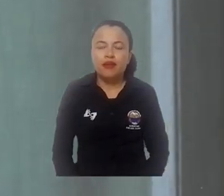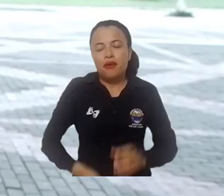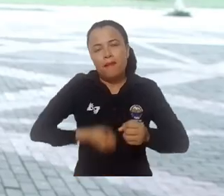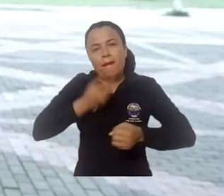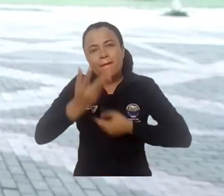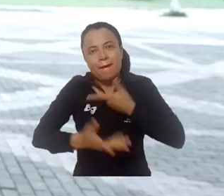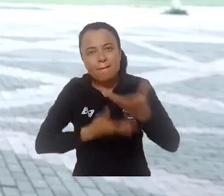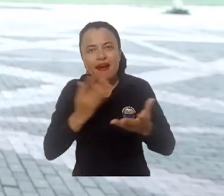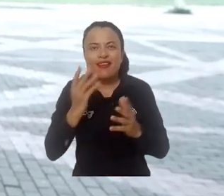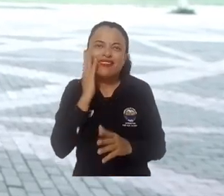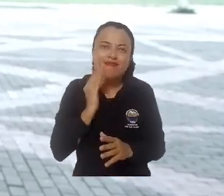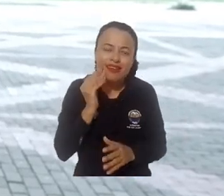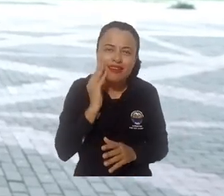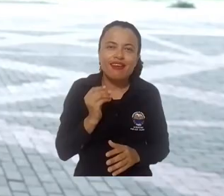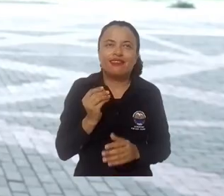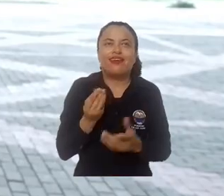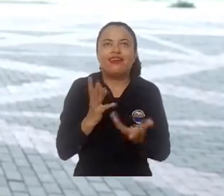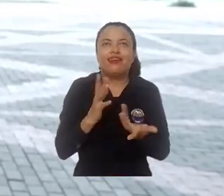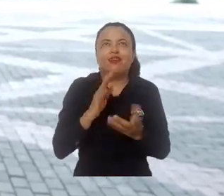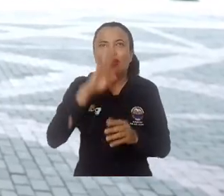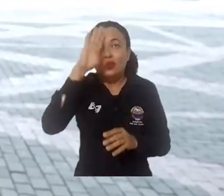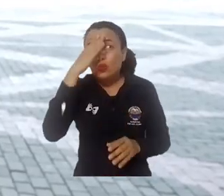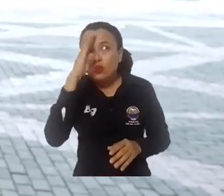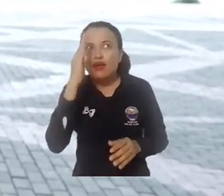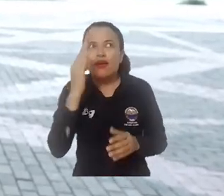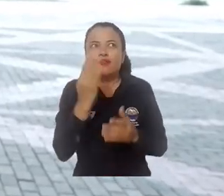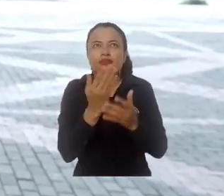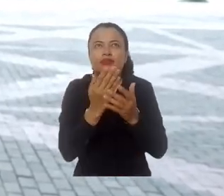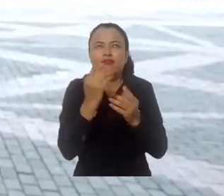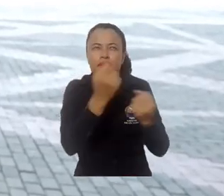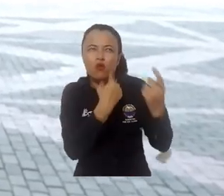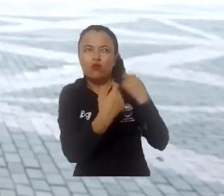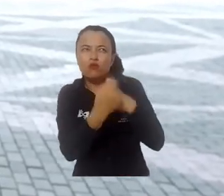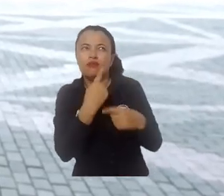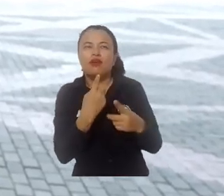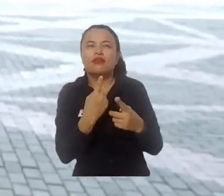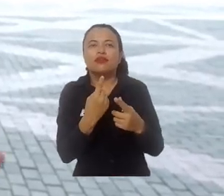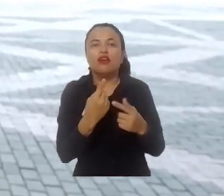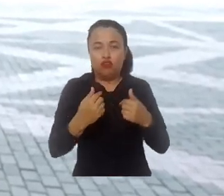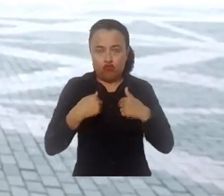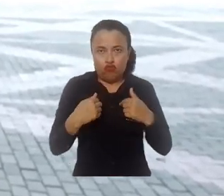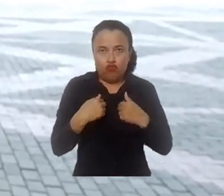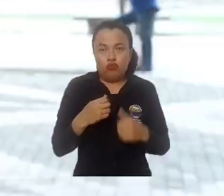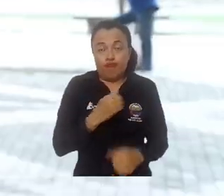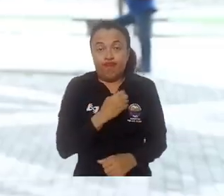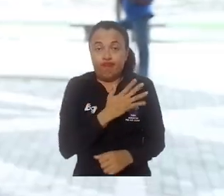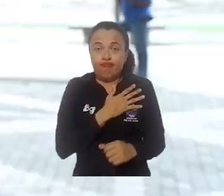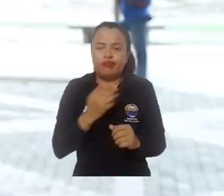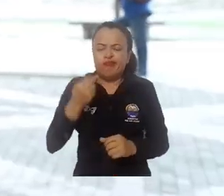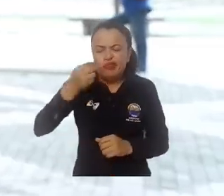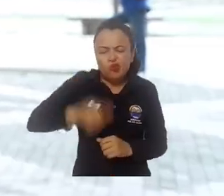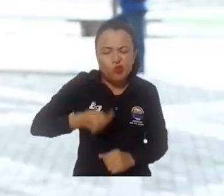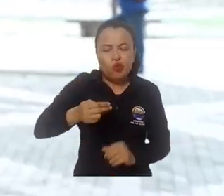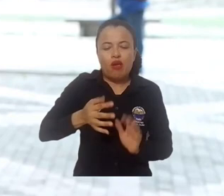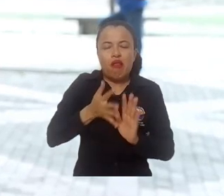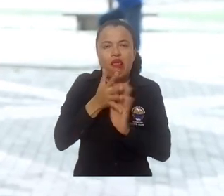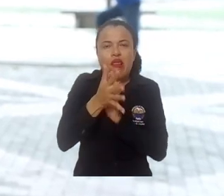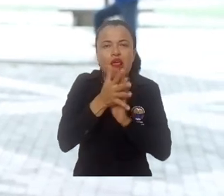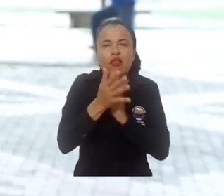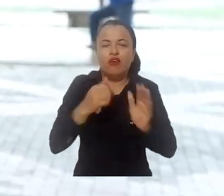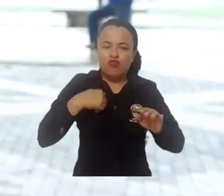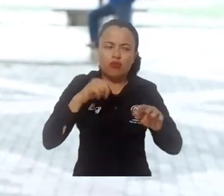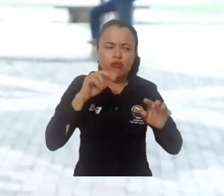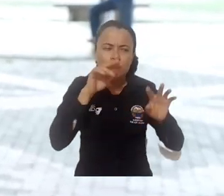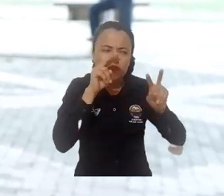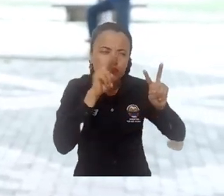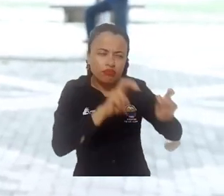evolucionar. Compartir experiencias, dudas, preguntas. Tuve la oportunidad de platicar un poquito